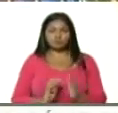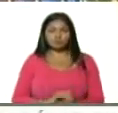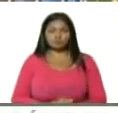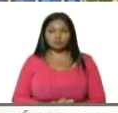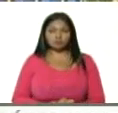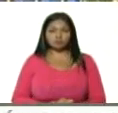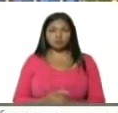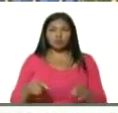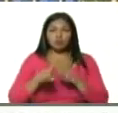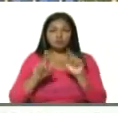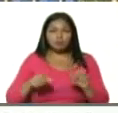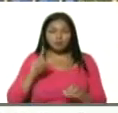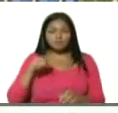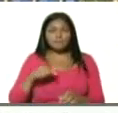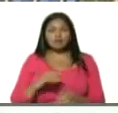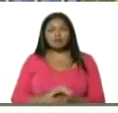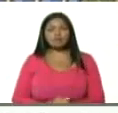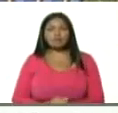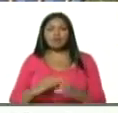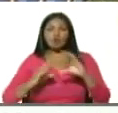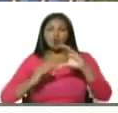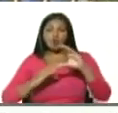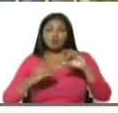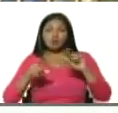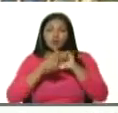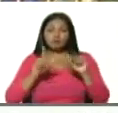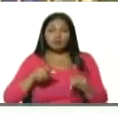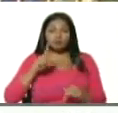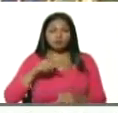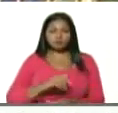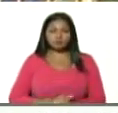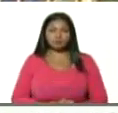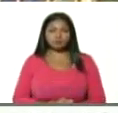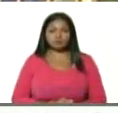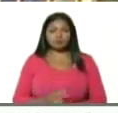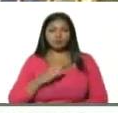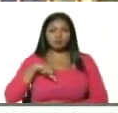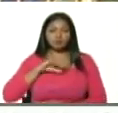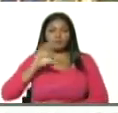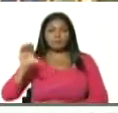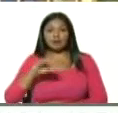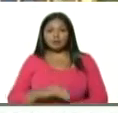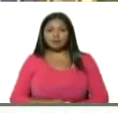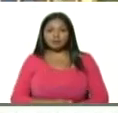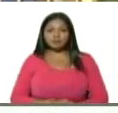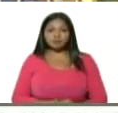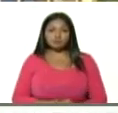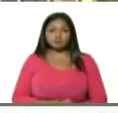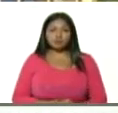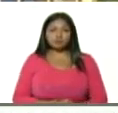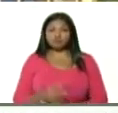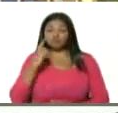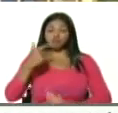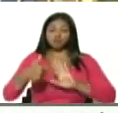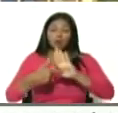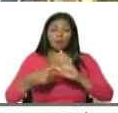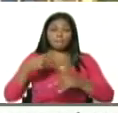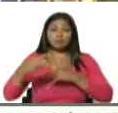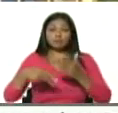Conatel con los representantes de las teleoperadoras en nuestro país. Ha destacado que se han abierto